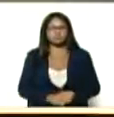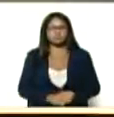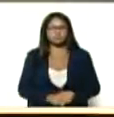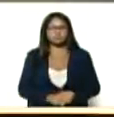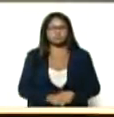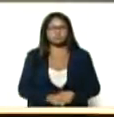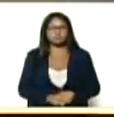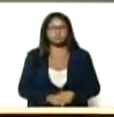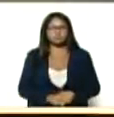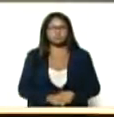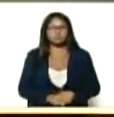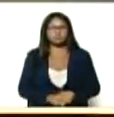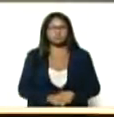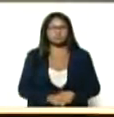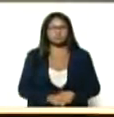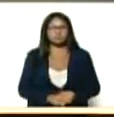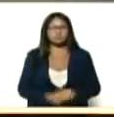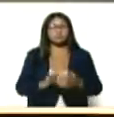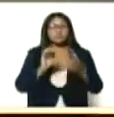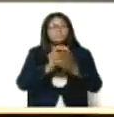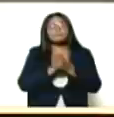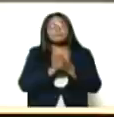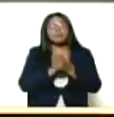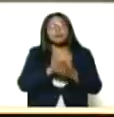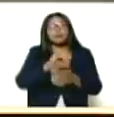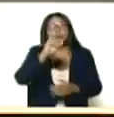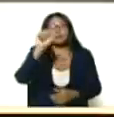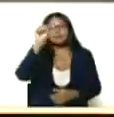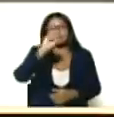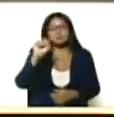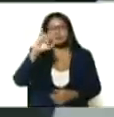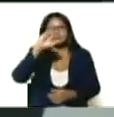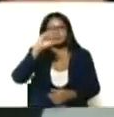La compañera Isis Ochoa.